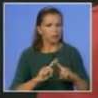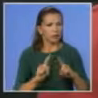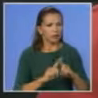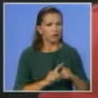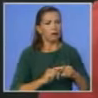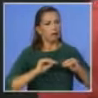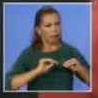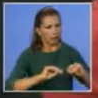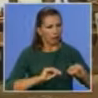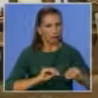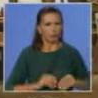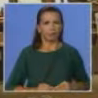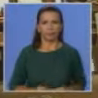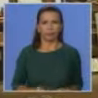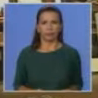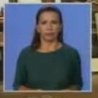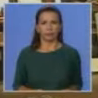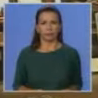debido proceso.